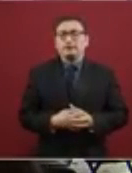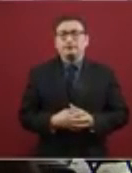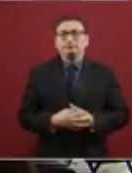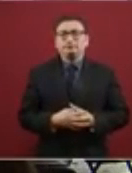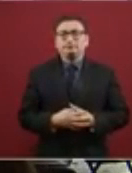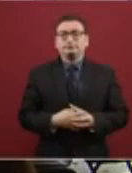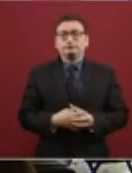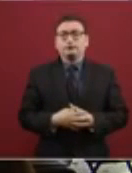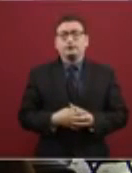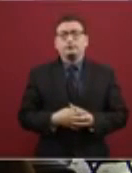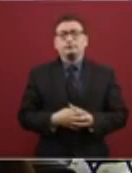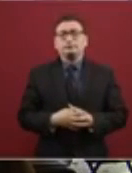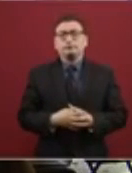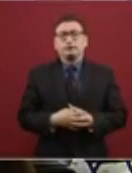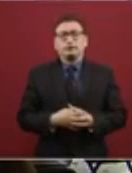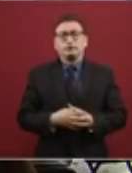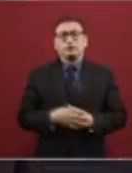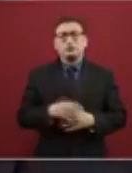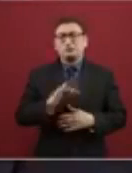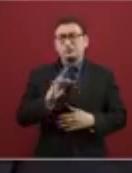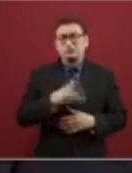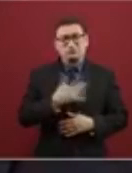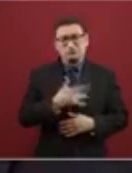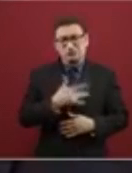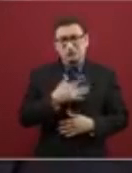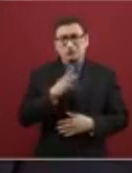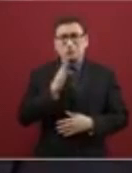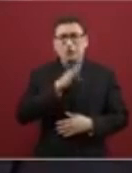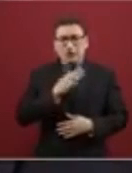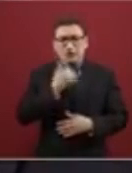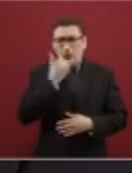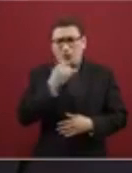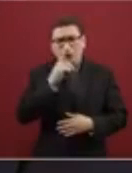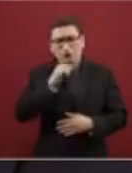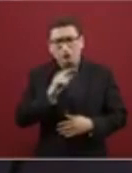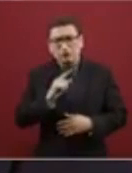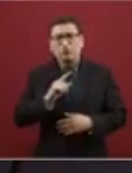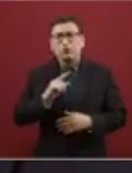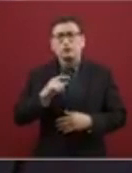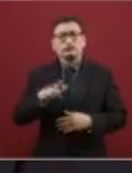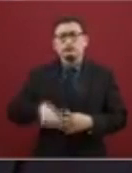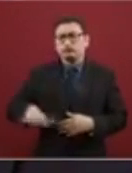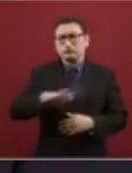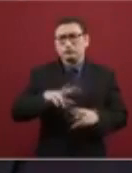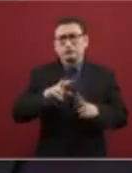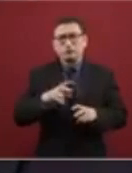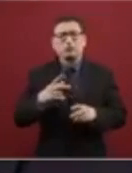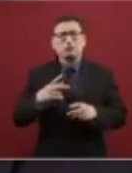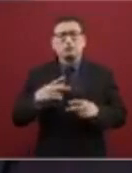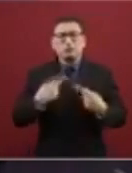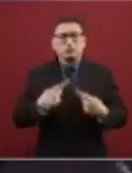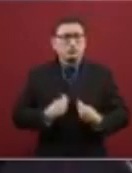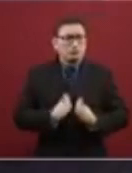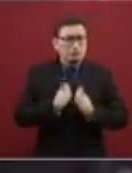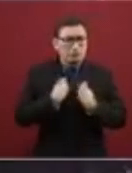qué considerarse un defecto o algo que afecte a la vida pública, lo